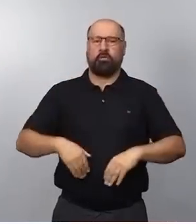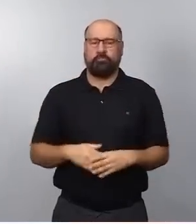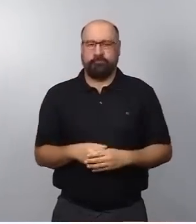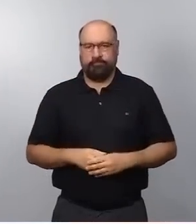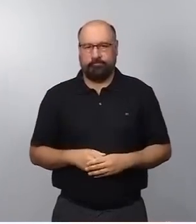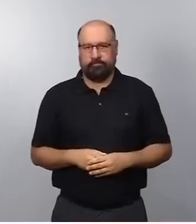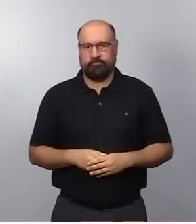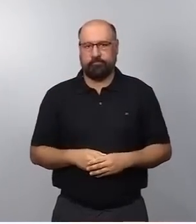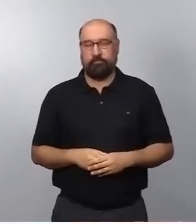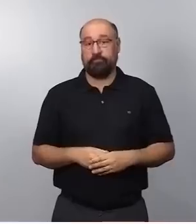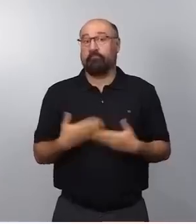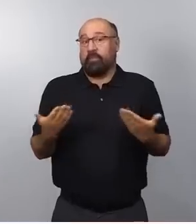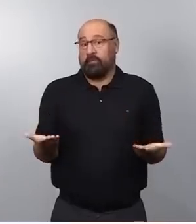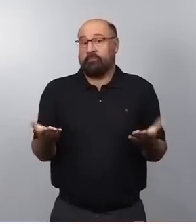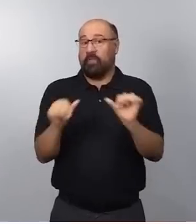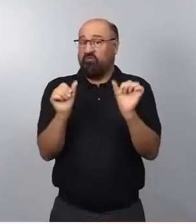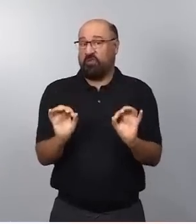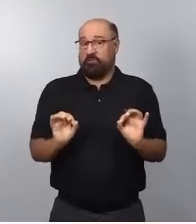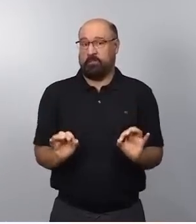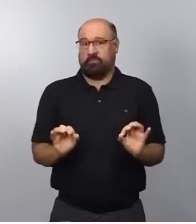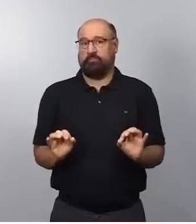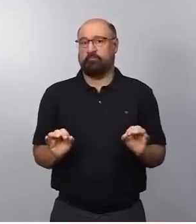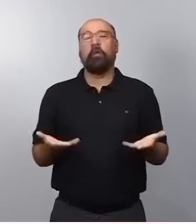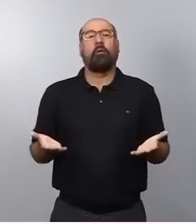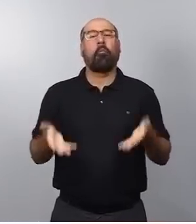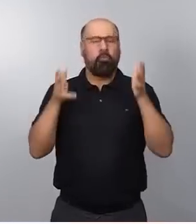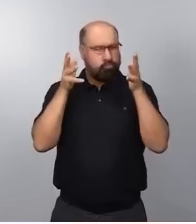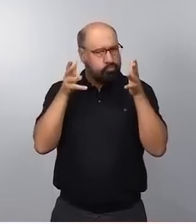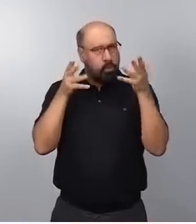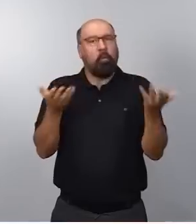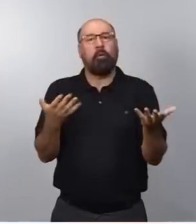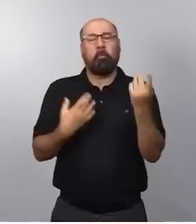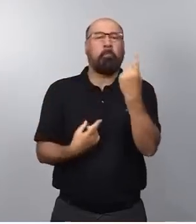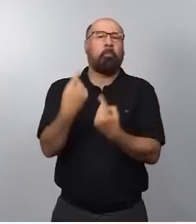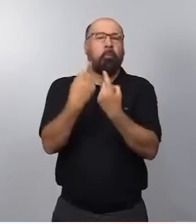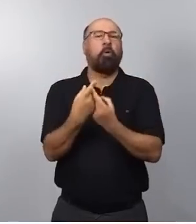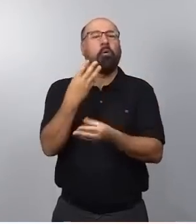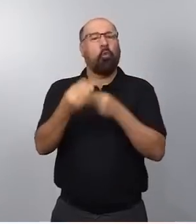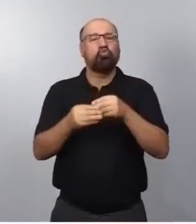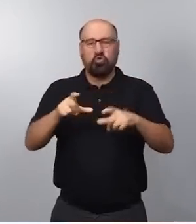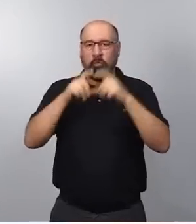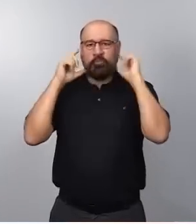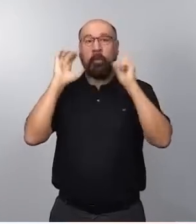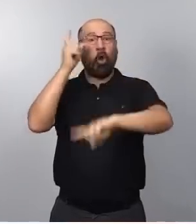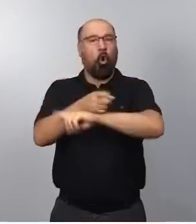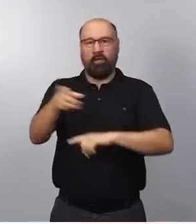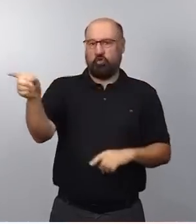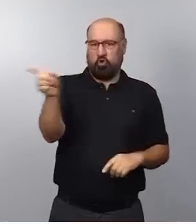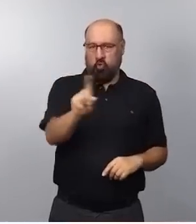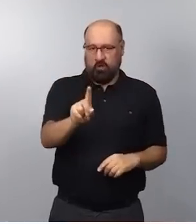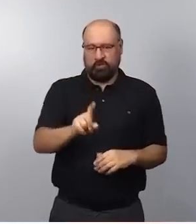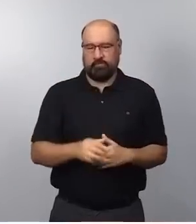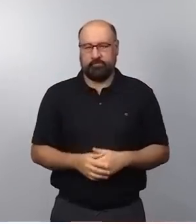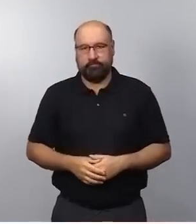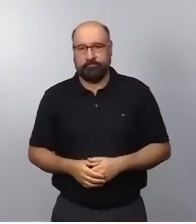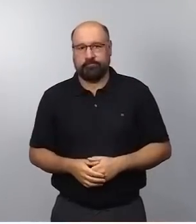correspondientes. Siendo de este modo, pues también altamente recomendable su uso, pero no obligatorio. Además,